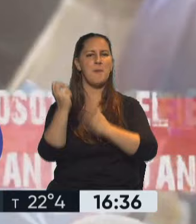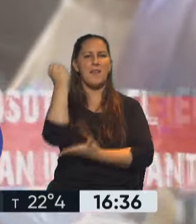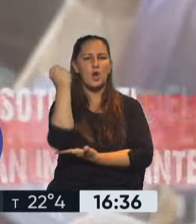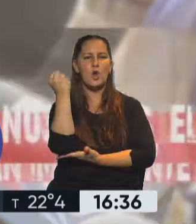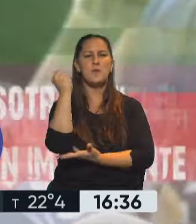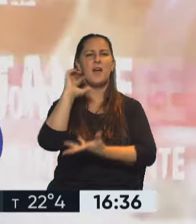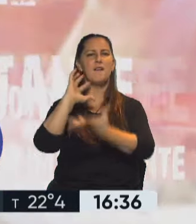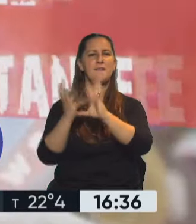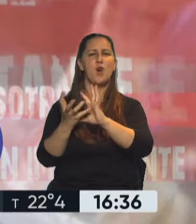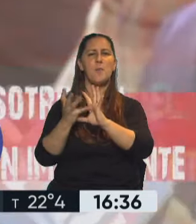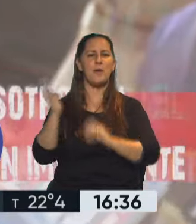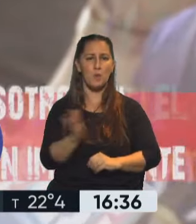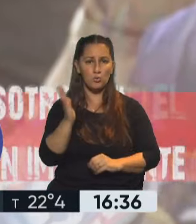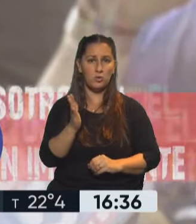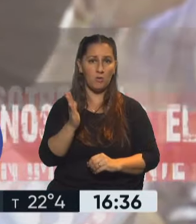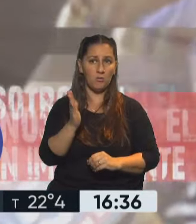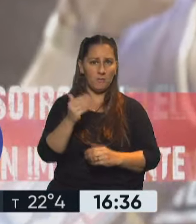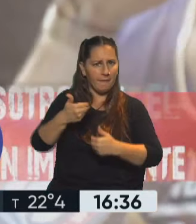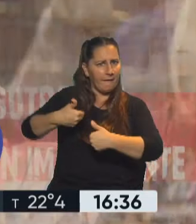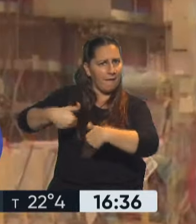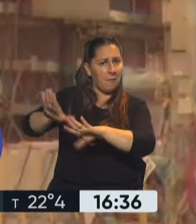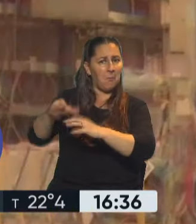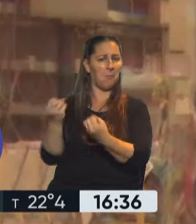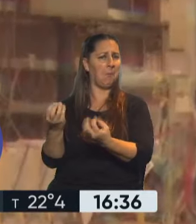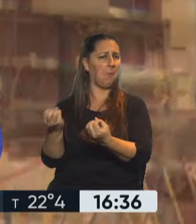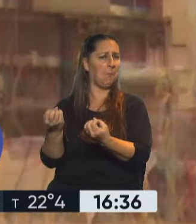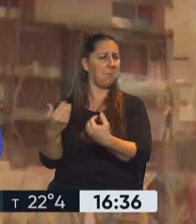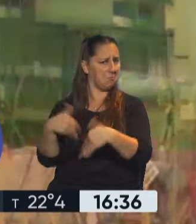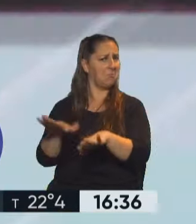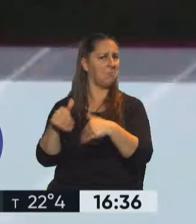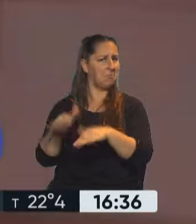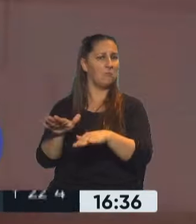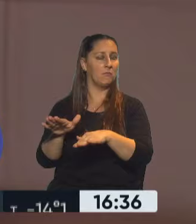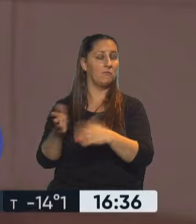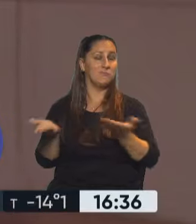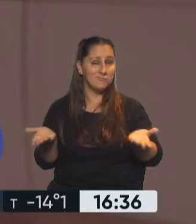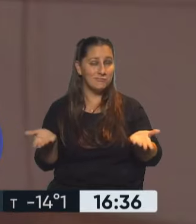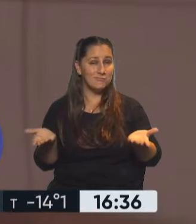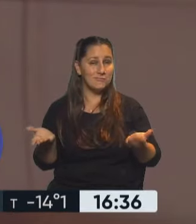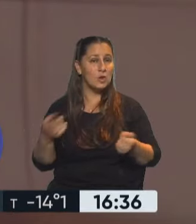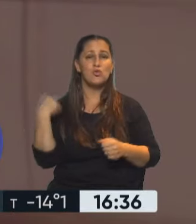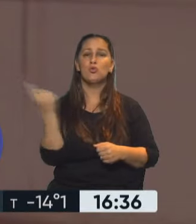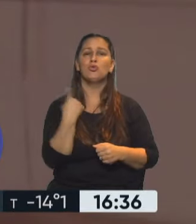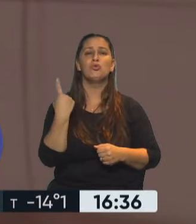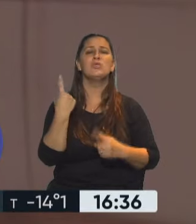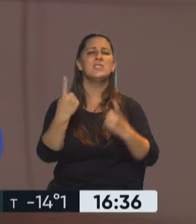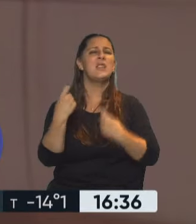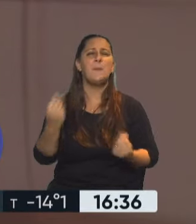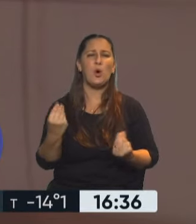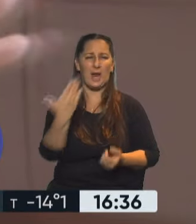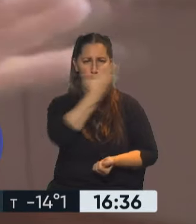productivos que lo avalan, que lo permiten, que le dan lugar. Entonces lo que necesitamos son gobiernos que